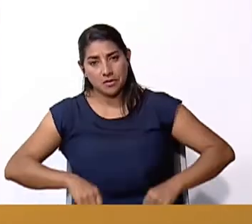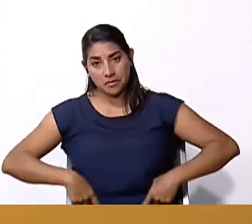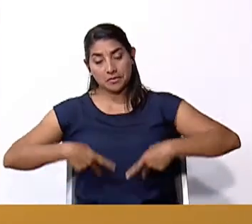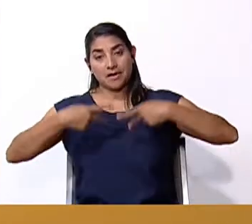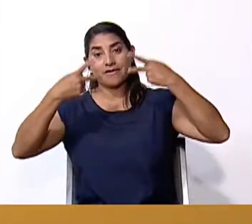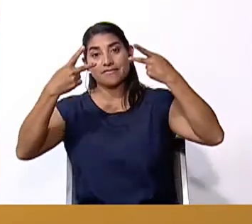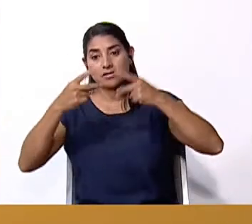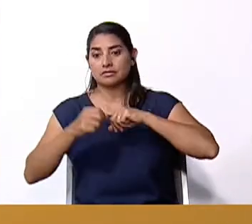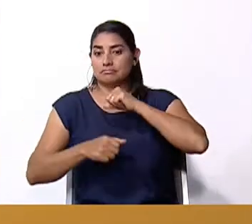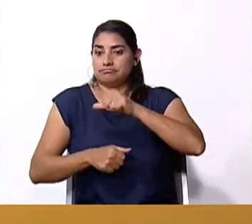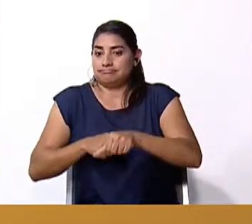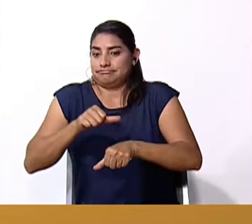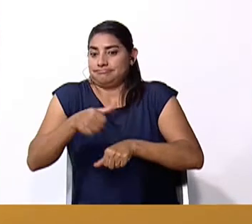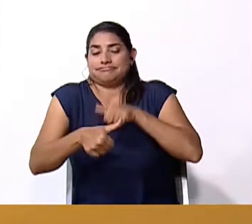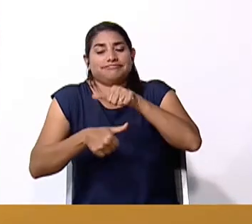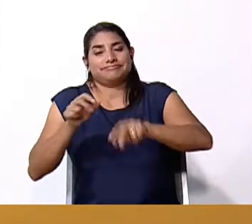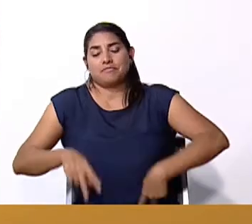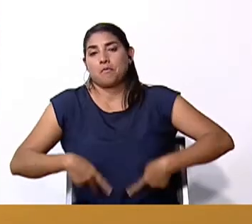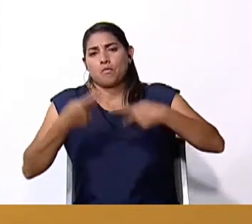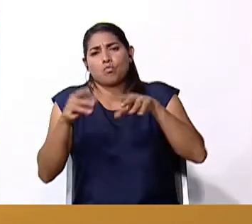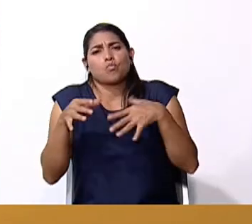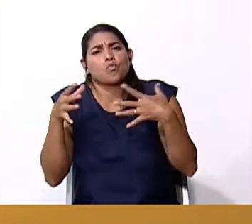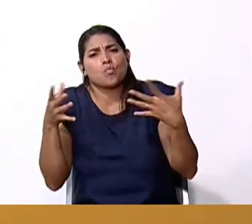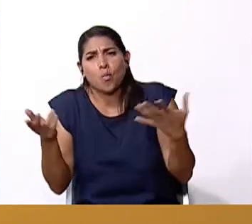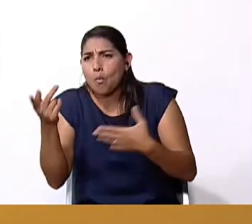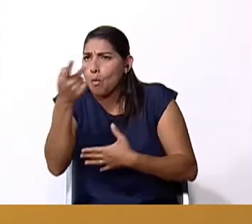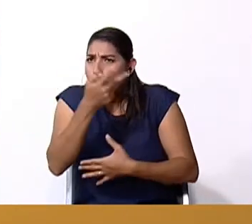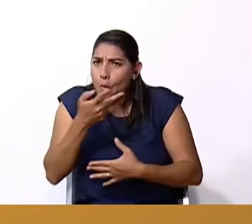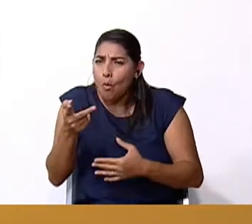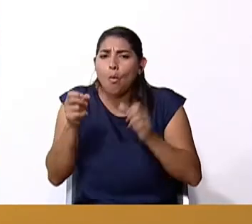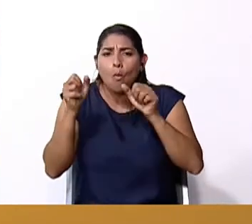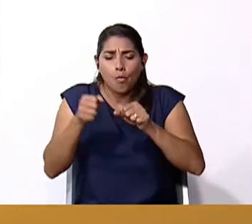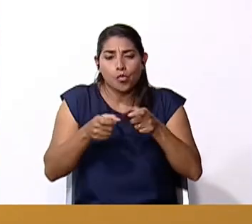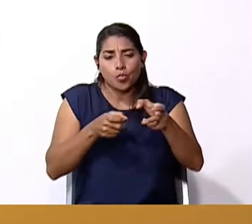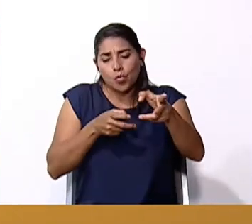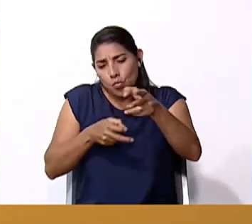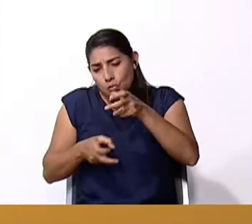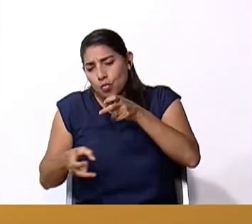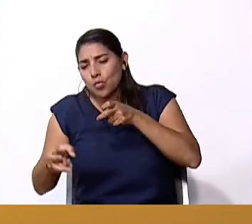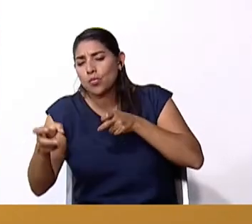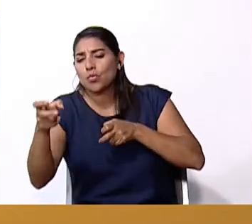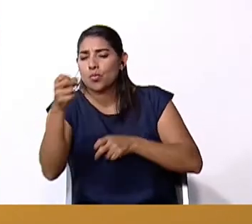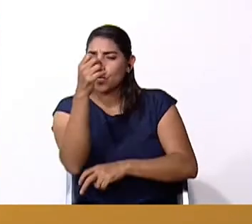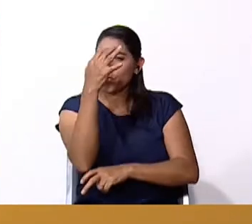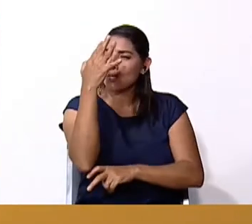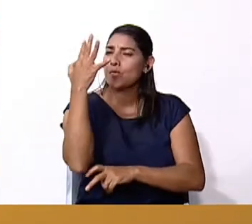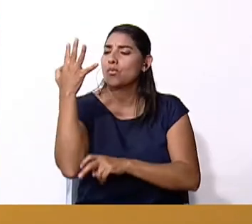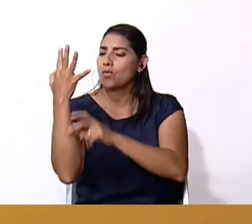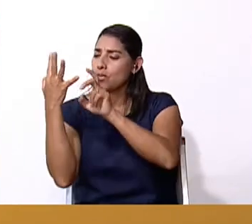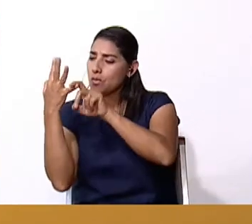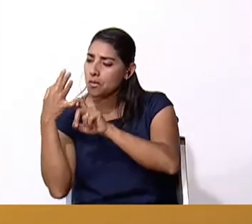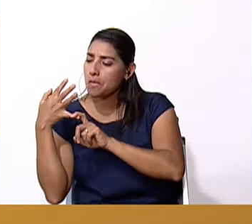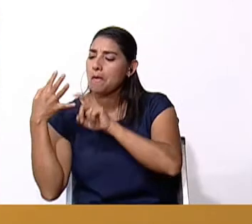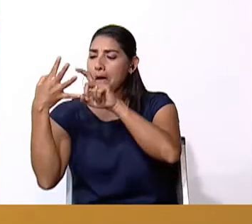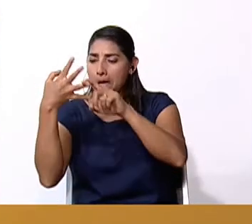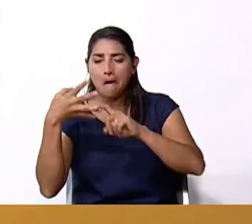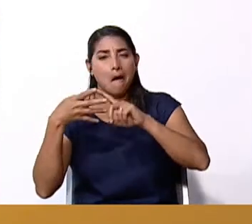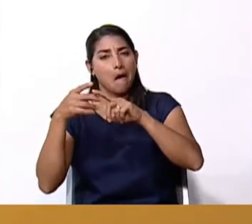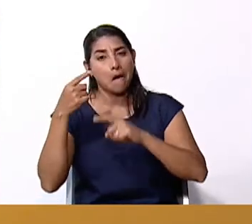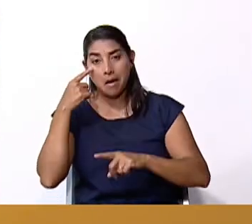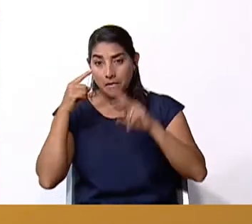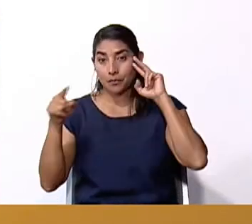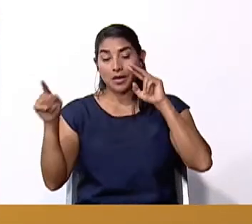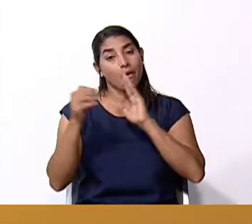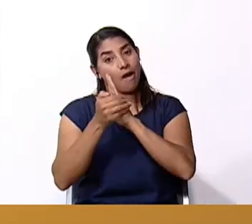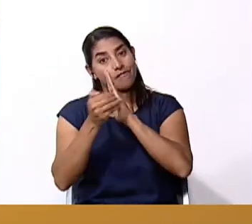de sobrevivencia y cómo ellos se manejan en los árboles. ¿Vieron qué maravilloso?